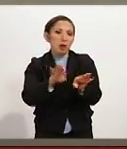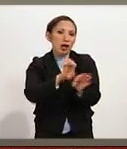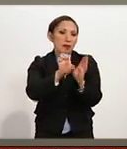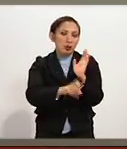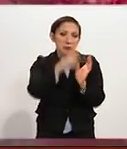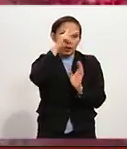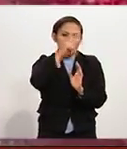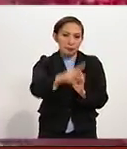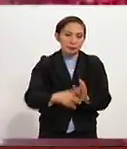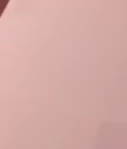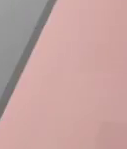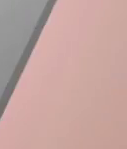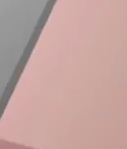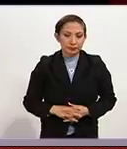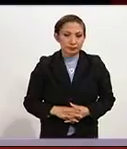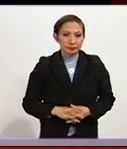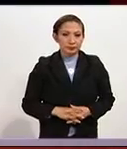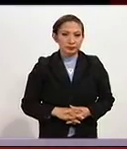de nuestro país.